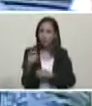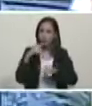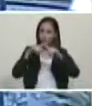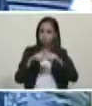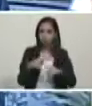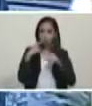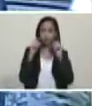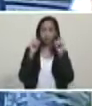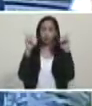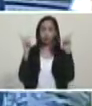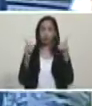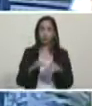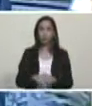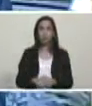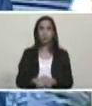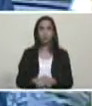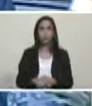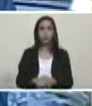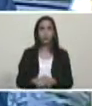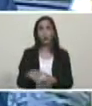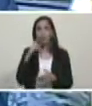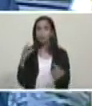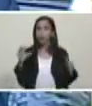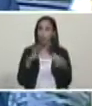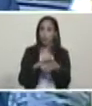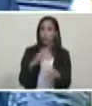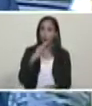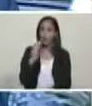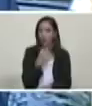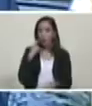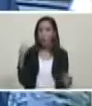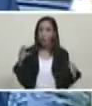Impresionante. Hay la unión nacional en torno a